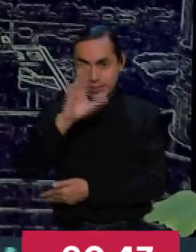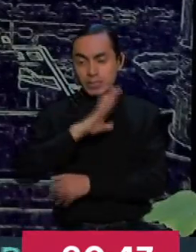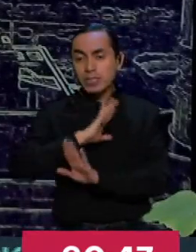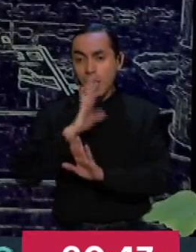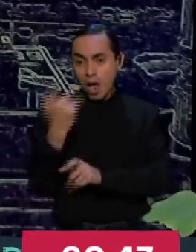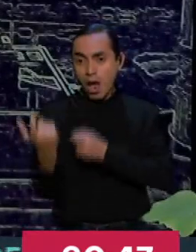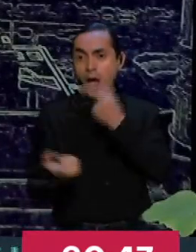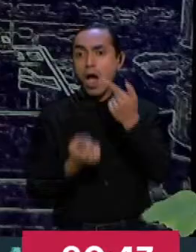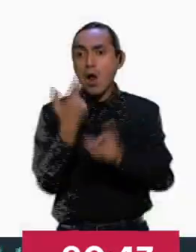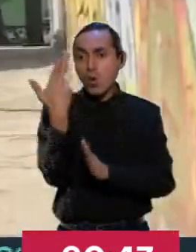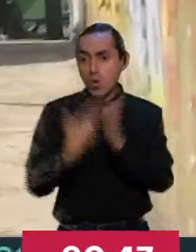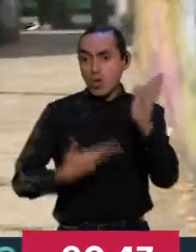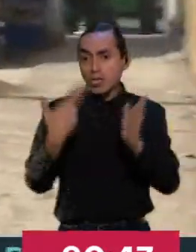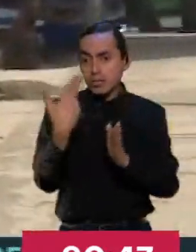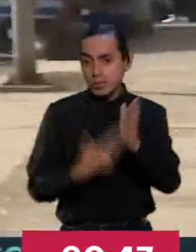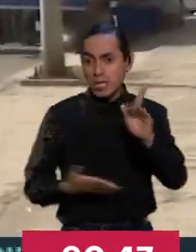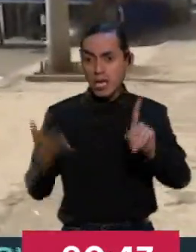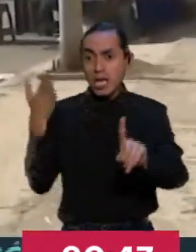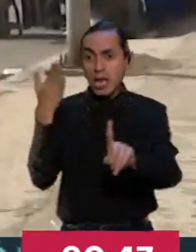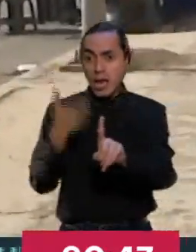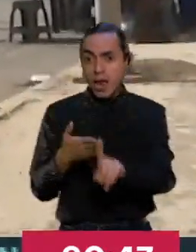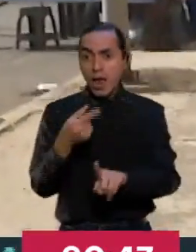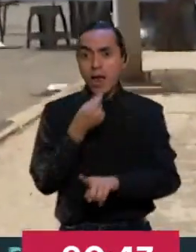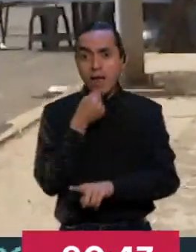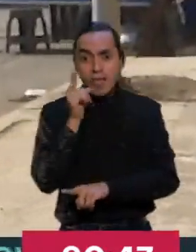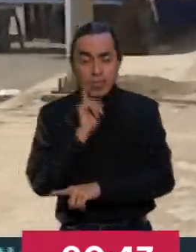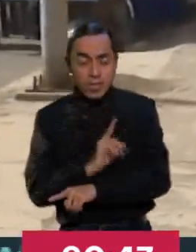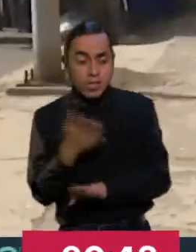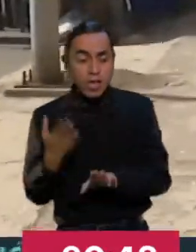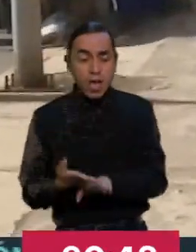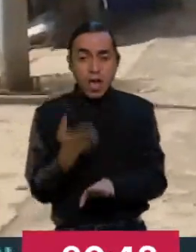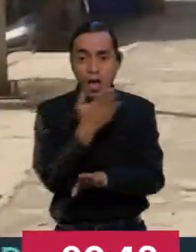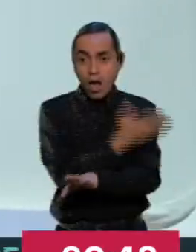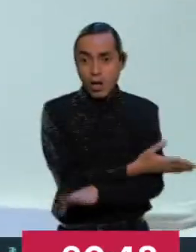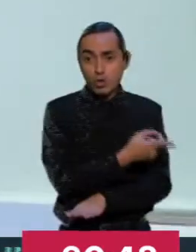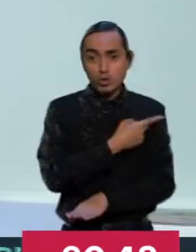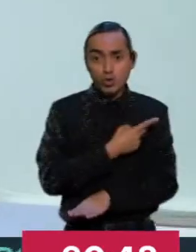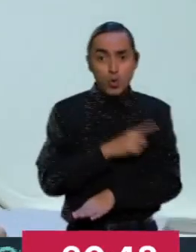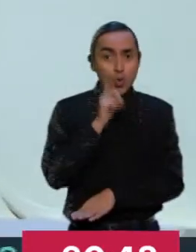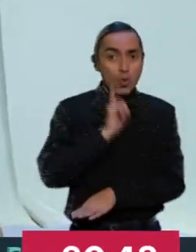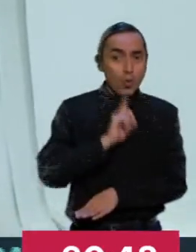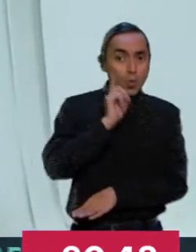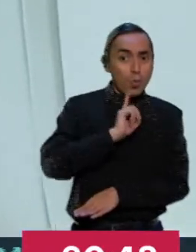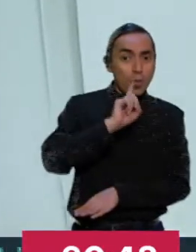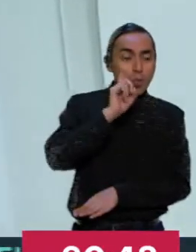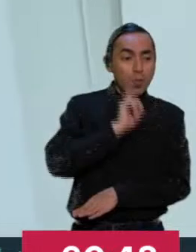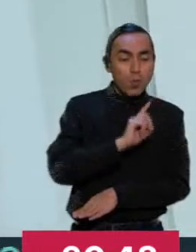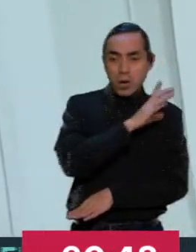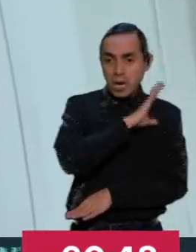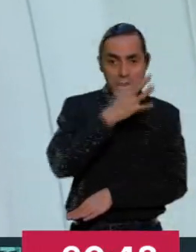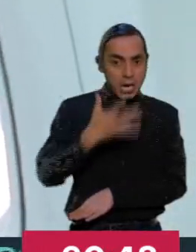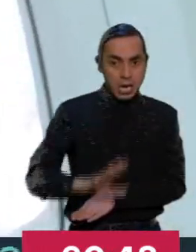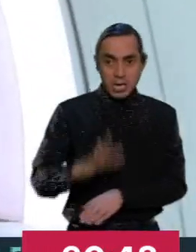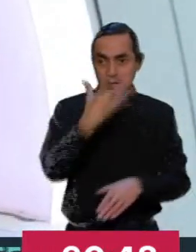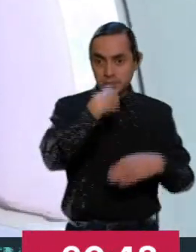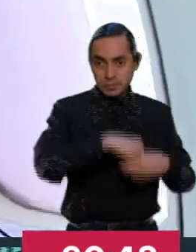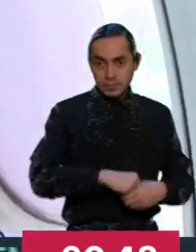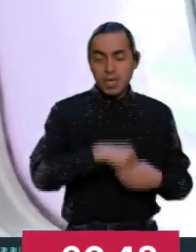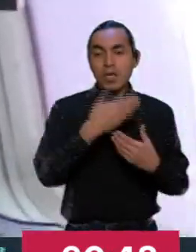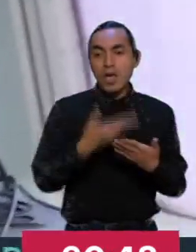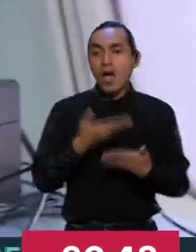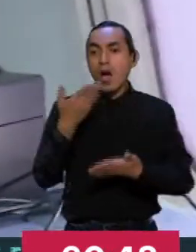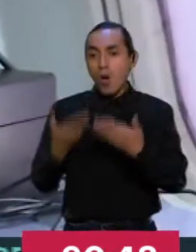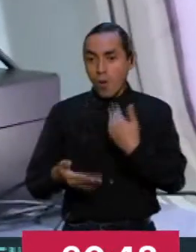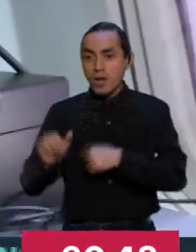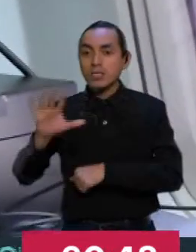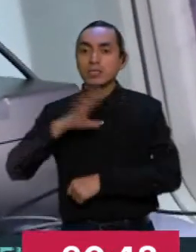talleres para las niñas. Antes, solo se dedicaban a la mujer. En general, hoy en día ya comienza a